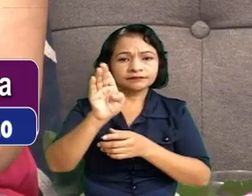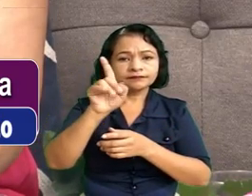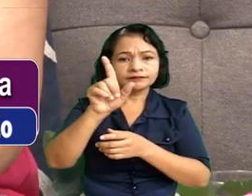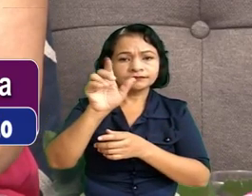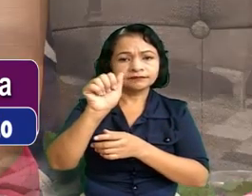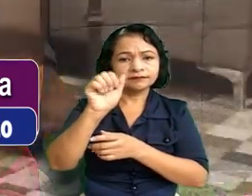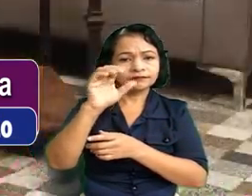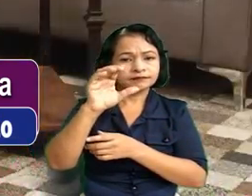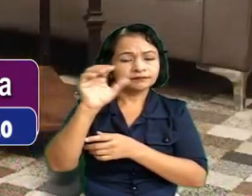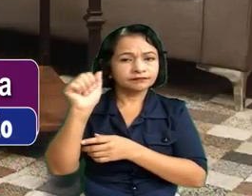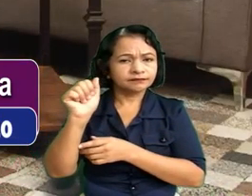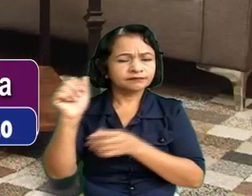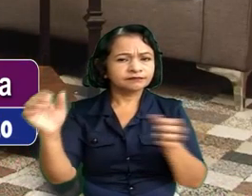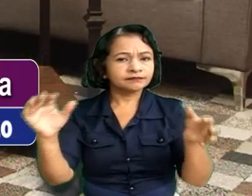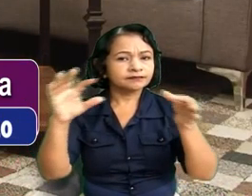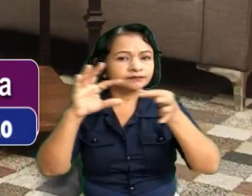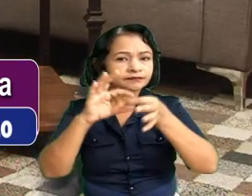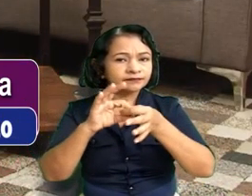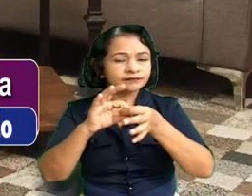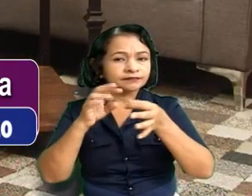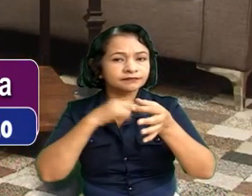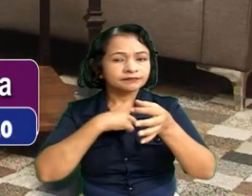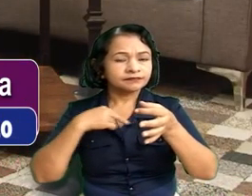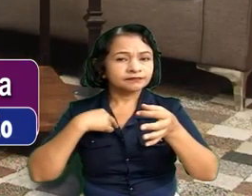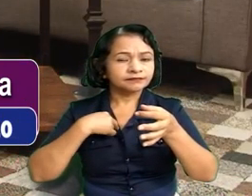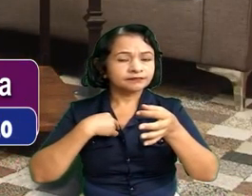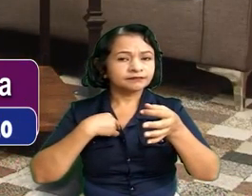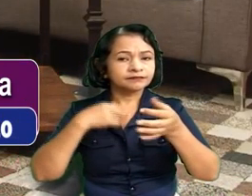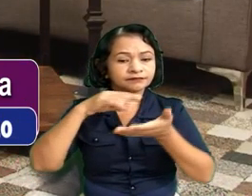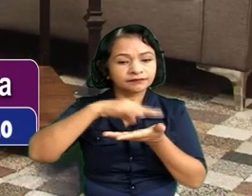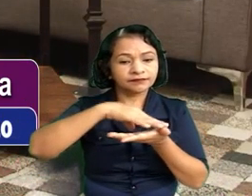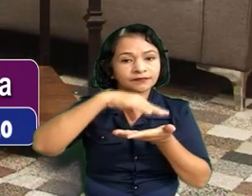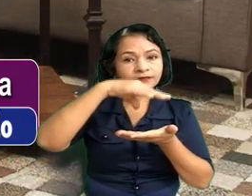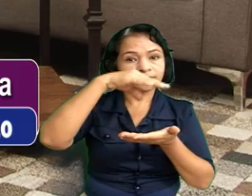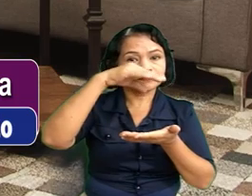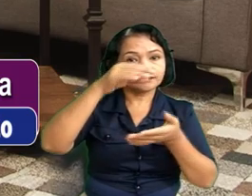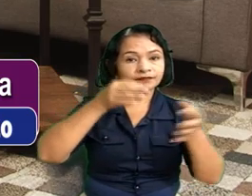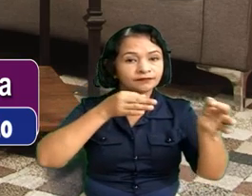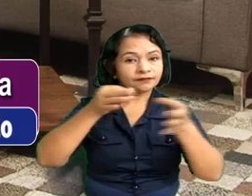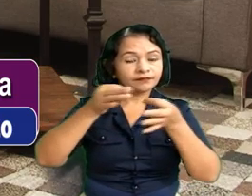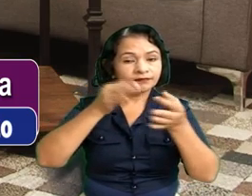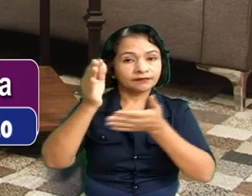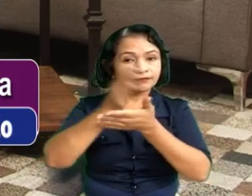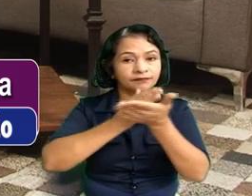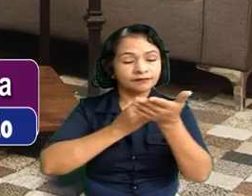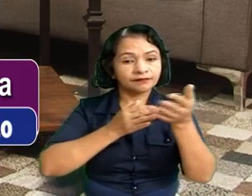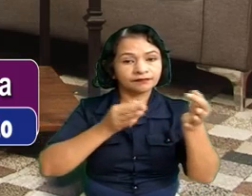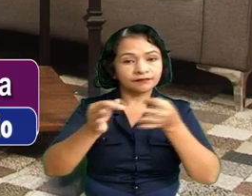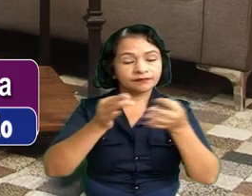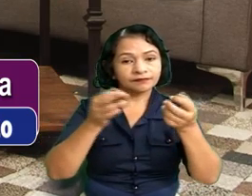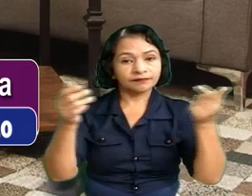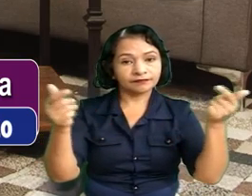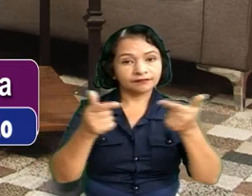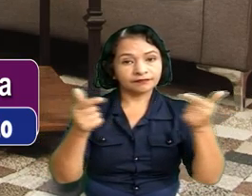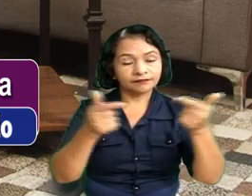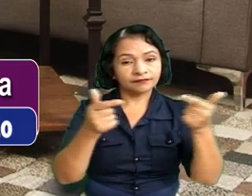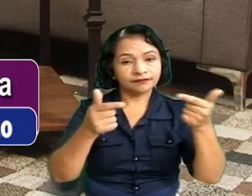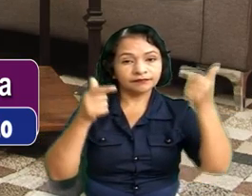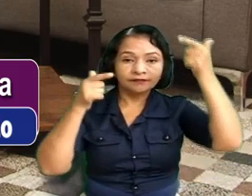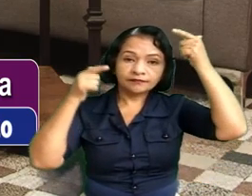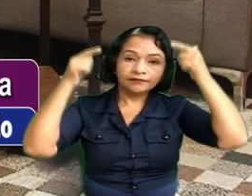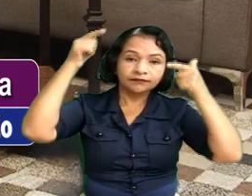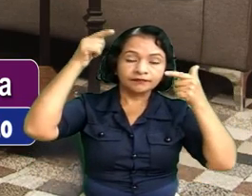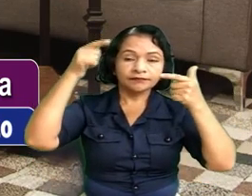también ella hace los enlaces. De hecho, algunos cronistas franceses, que son los que nos regalan algunas descripciones de la batalla entre General Sandino